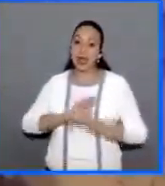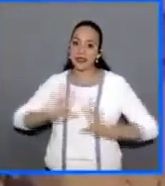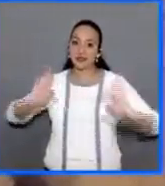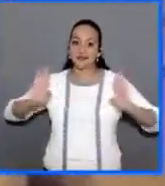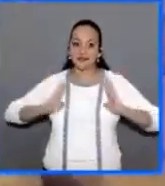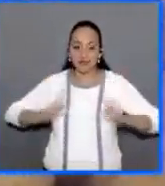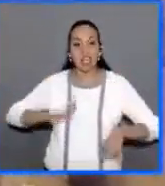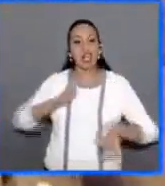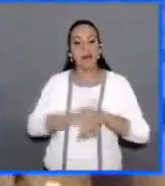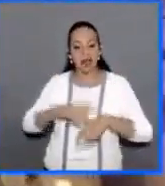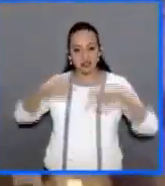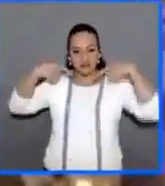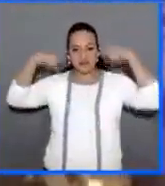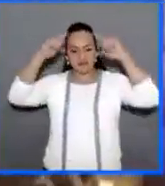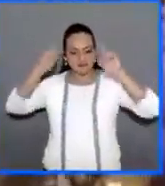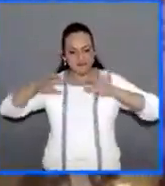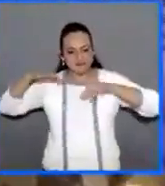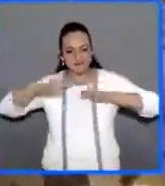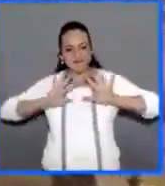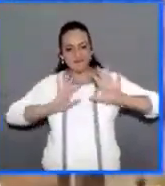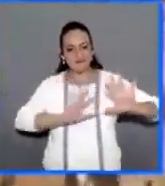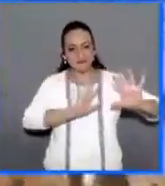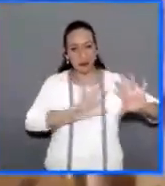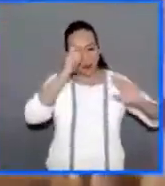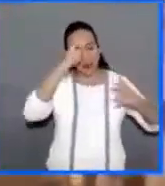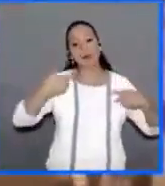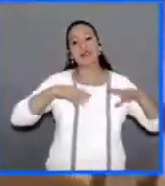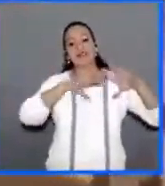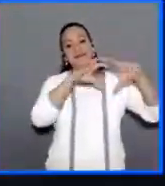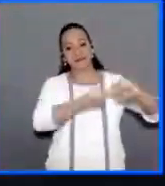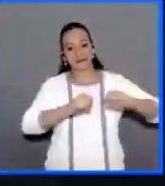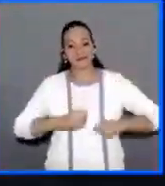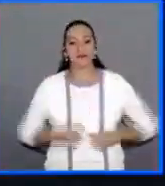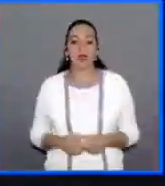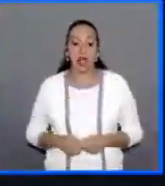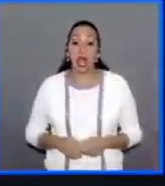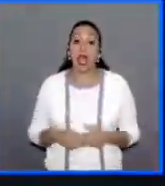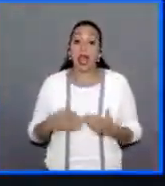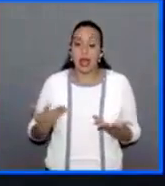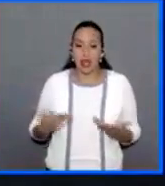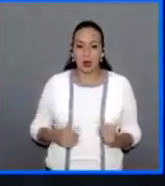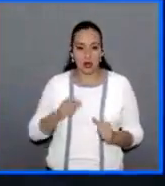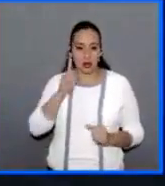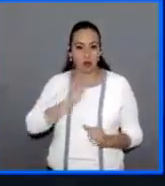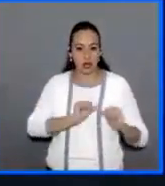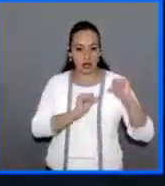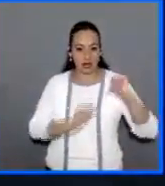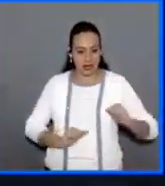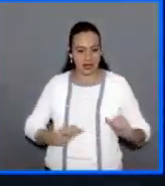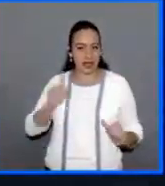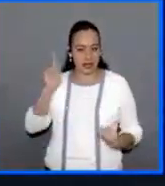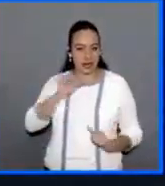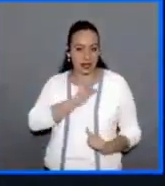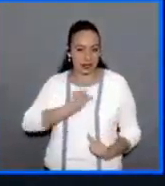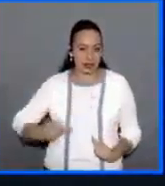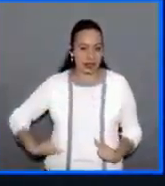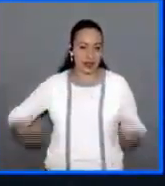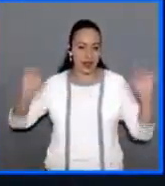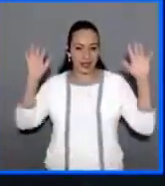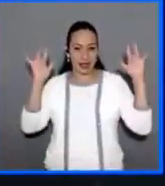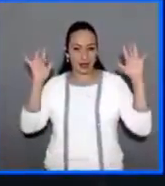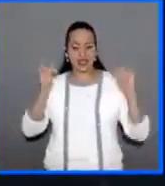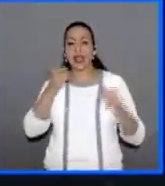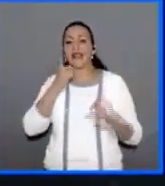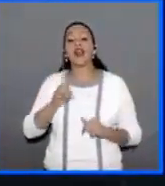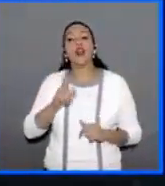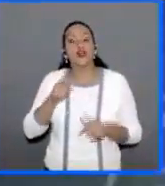Nacional para contener las protestas. Asimismo, la alcaldesa de Los Ángeles ha mantenido el toque de queda. Las manifestaciones ya se han